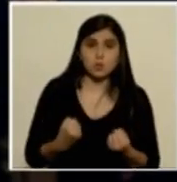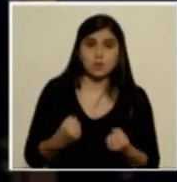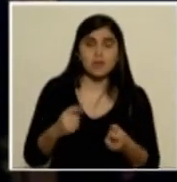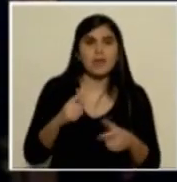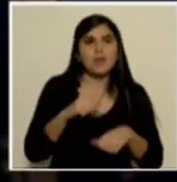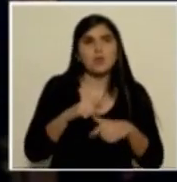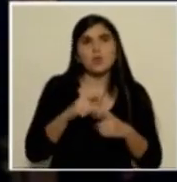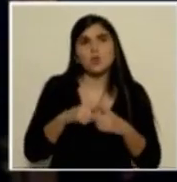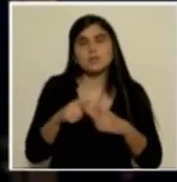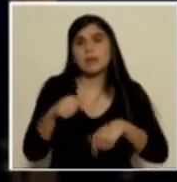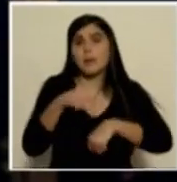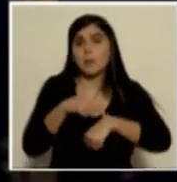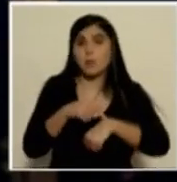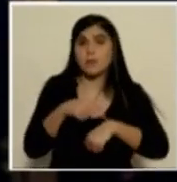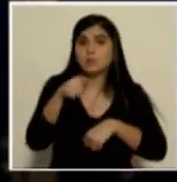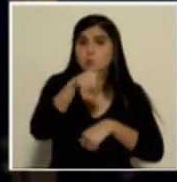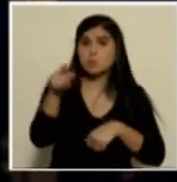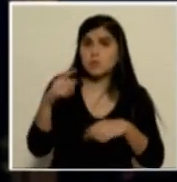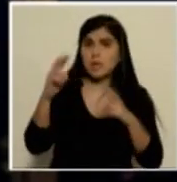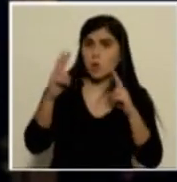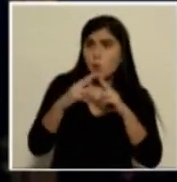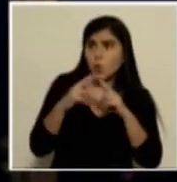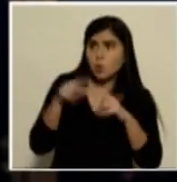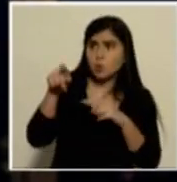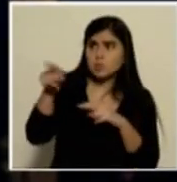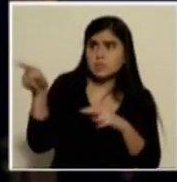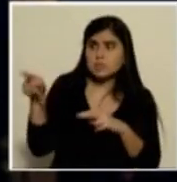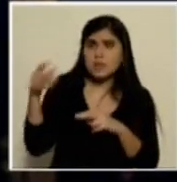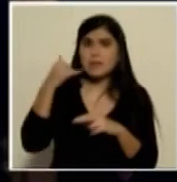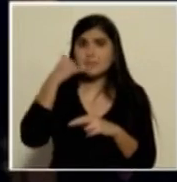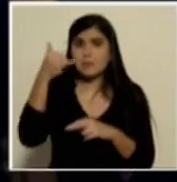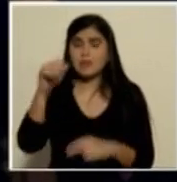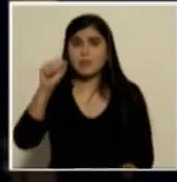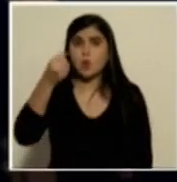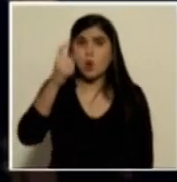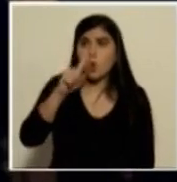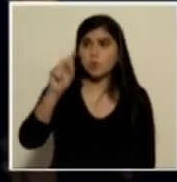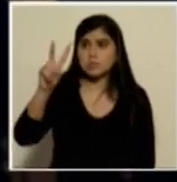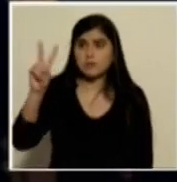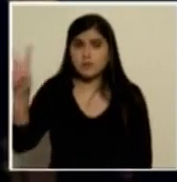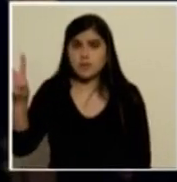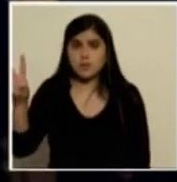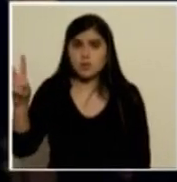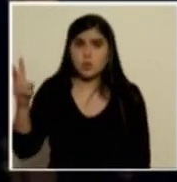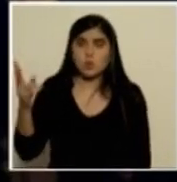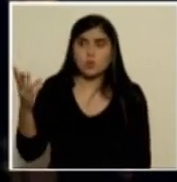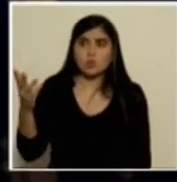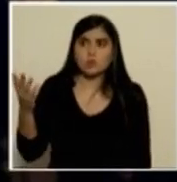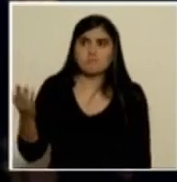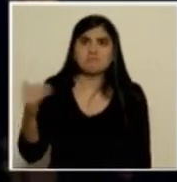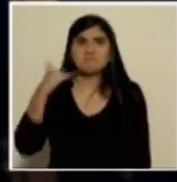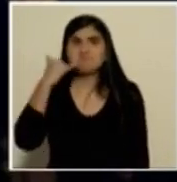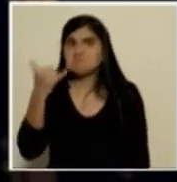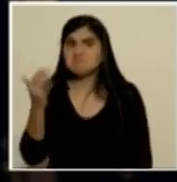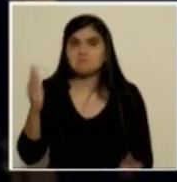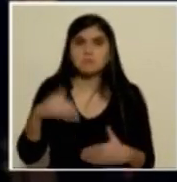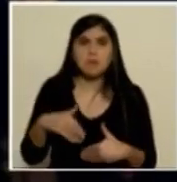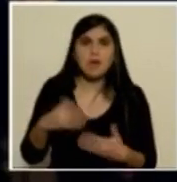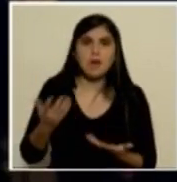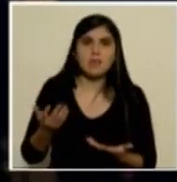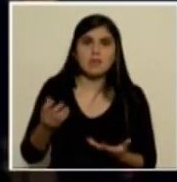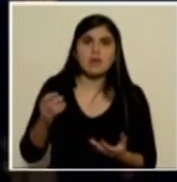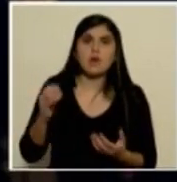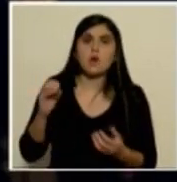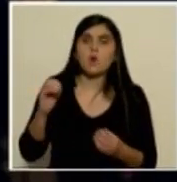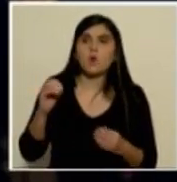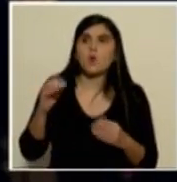entrega de órdenes sanitarias y llamando al 1122, ¿de qué manera la gente ahora se tiene que preparar si alguien lo llama por